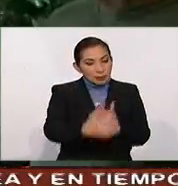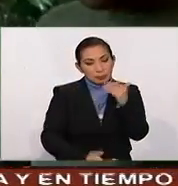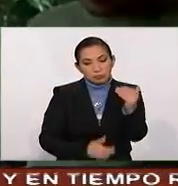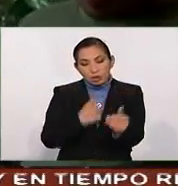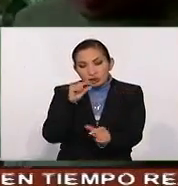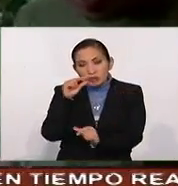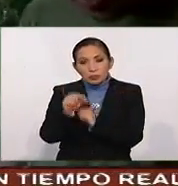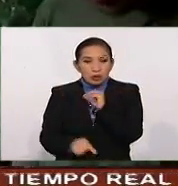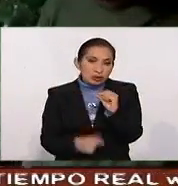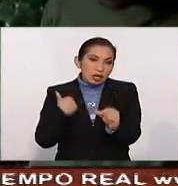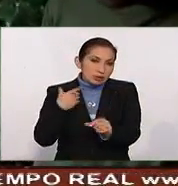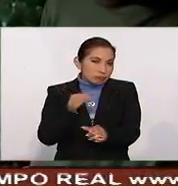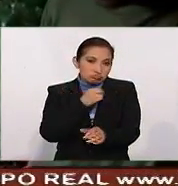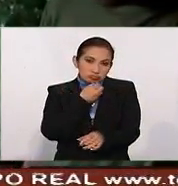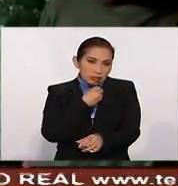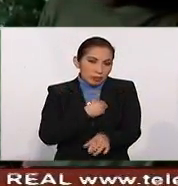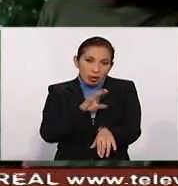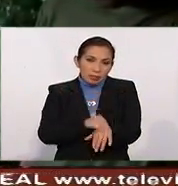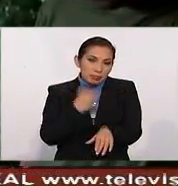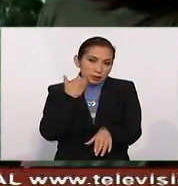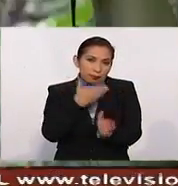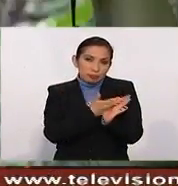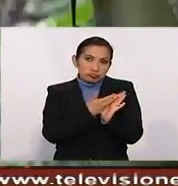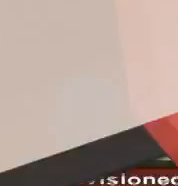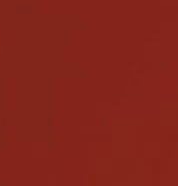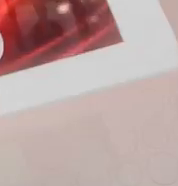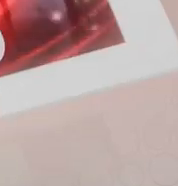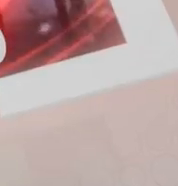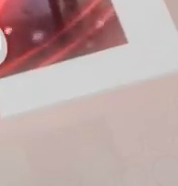debe cumplir con trámites legales que suelen ser tardados.